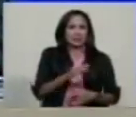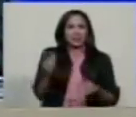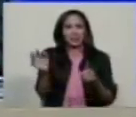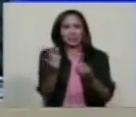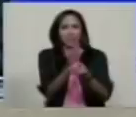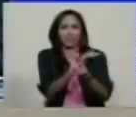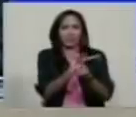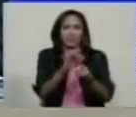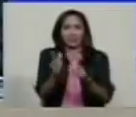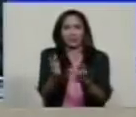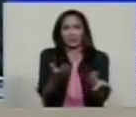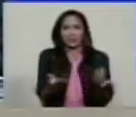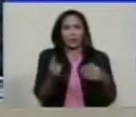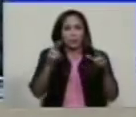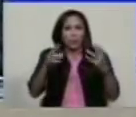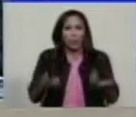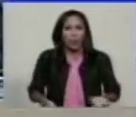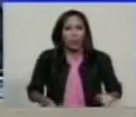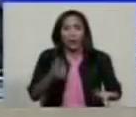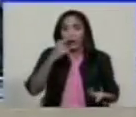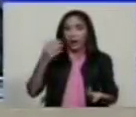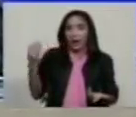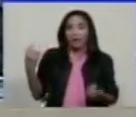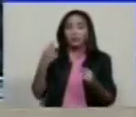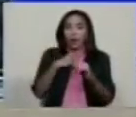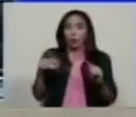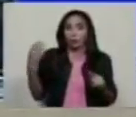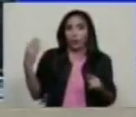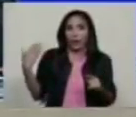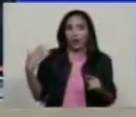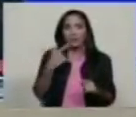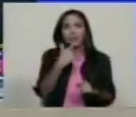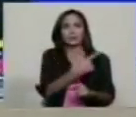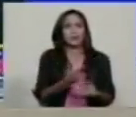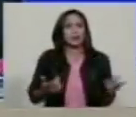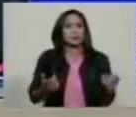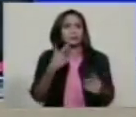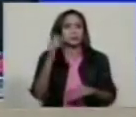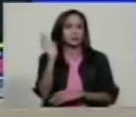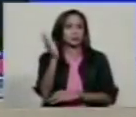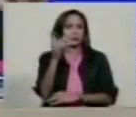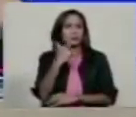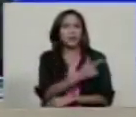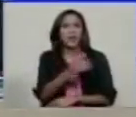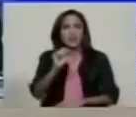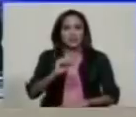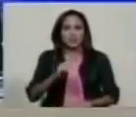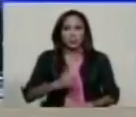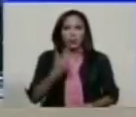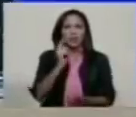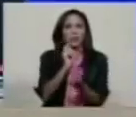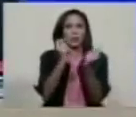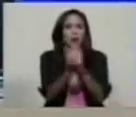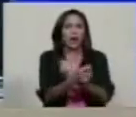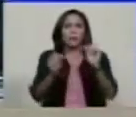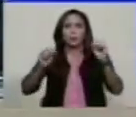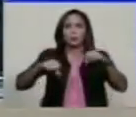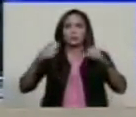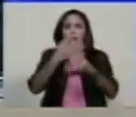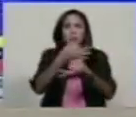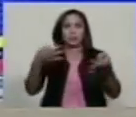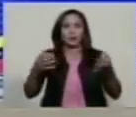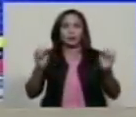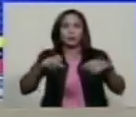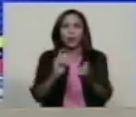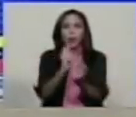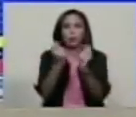inalcanzables, como les tocó hablar a otras generaciones, que hablaban de utopías, de mundos posibles, perfectos.